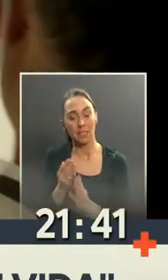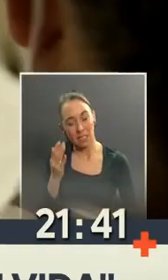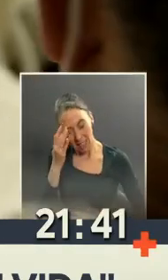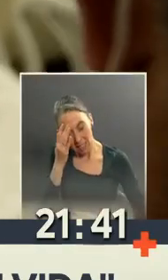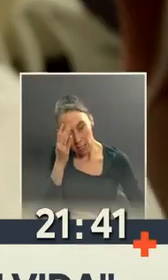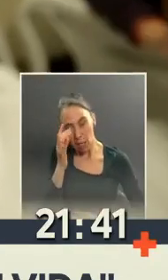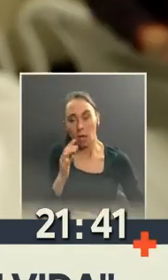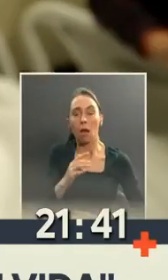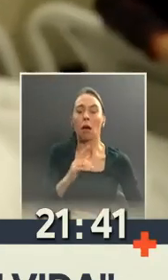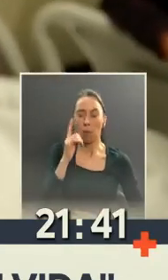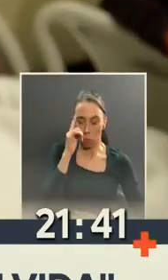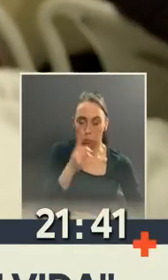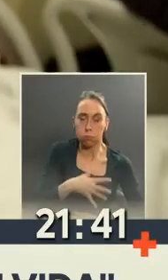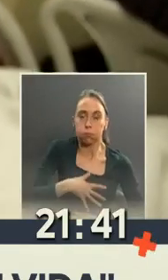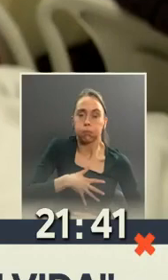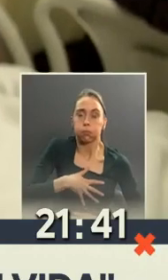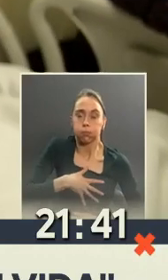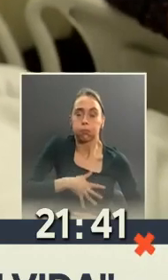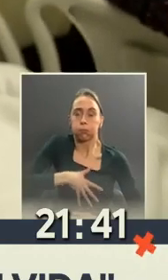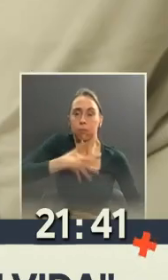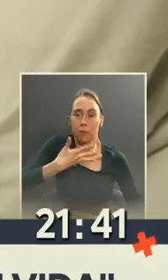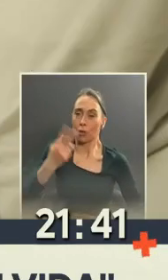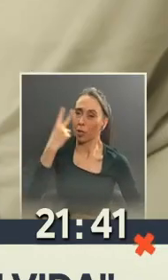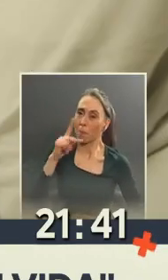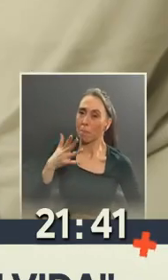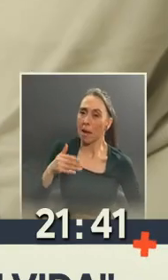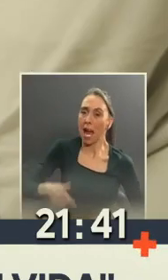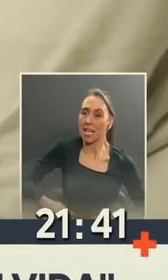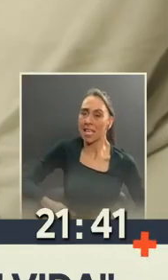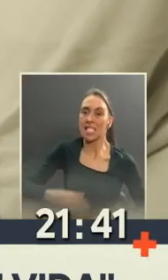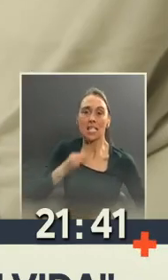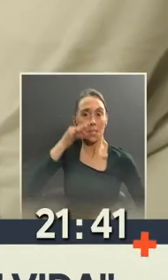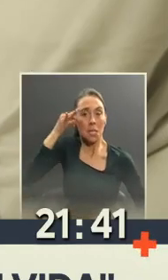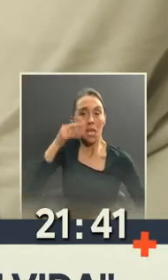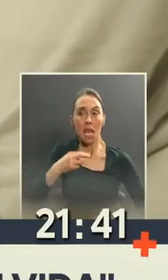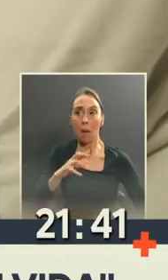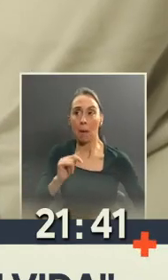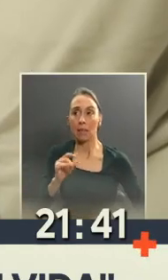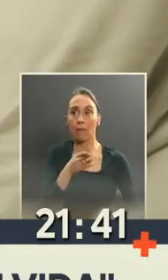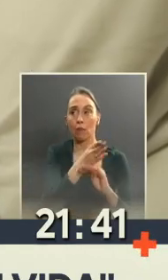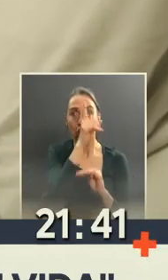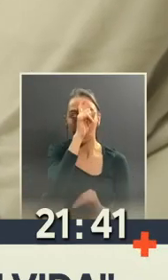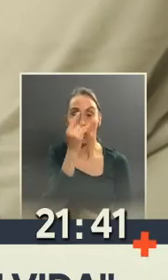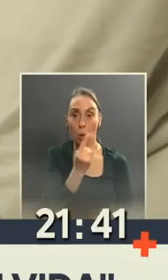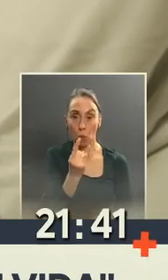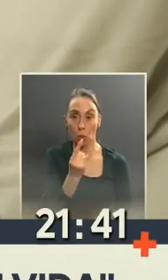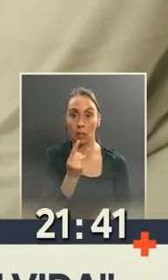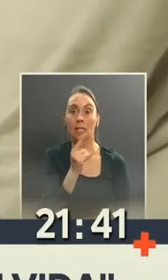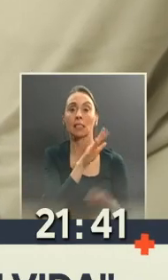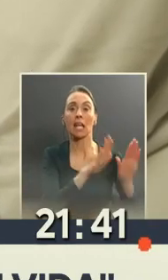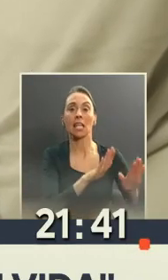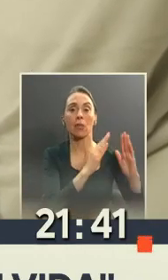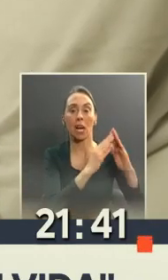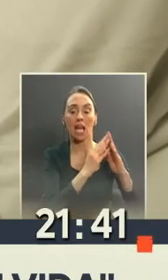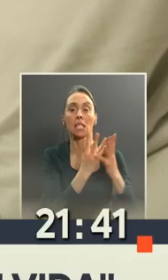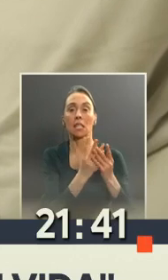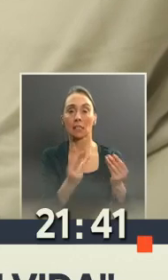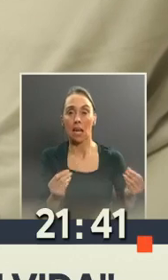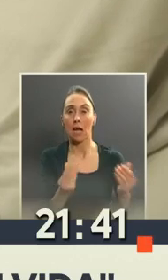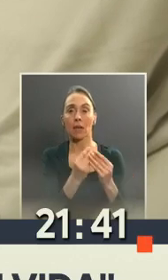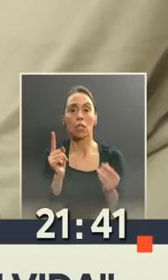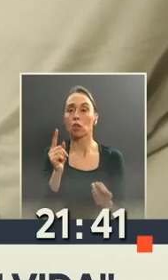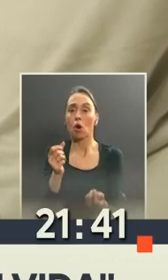náusea, vómito y cosas así. Y pensaron que era hepatitis. Fue la urgencia, que la hepatitis se pasa en la casa, que se pasan en la casa y no te ponen